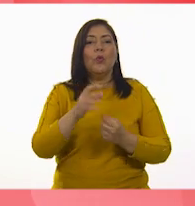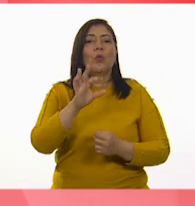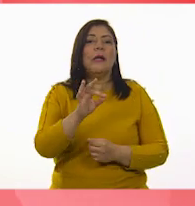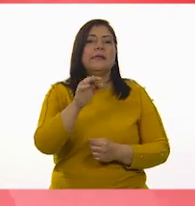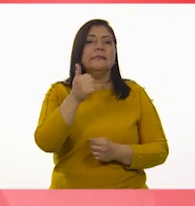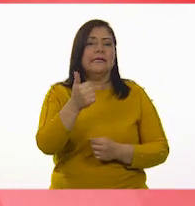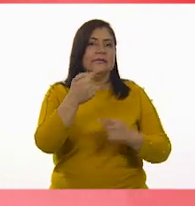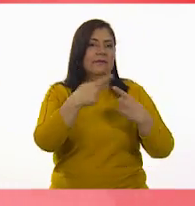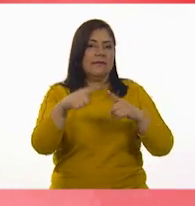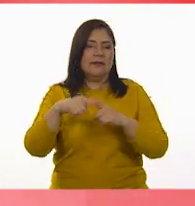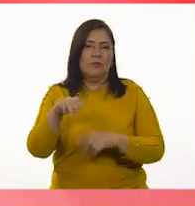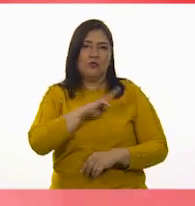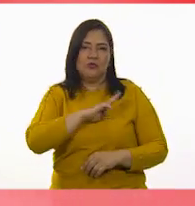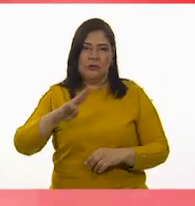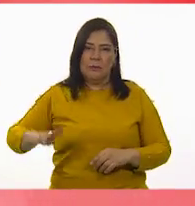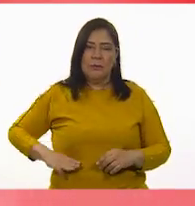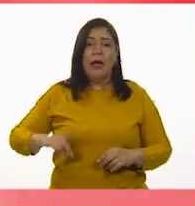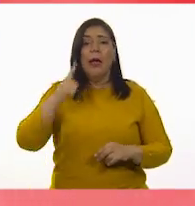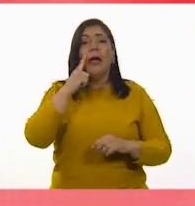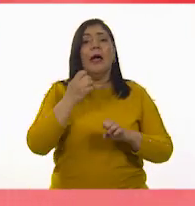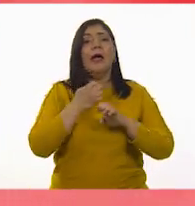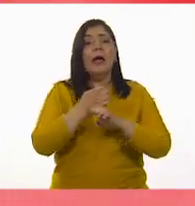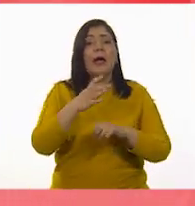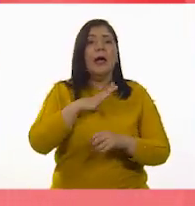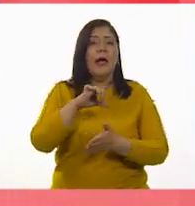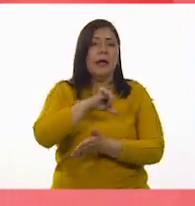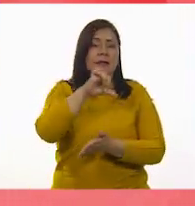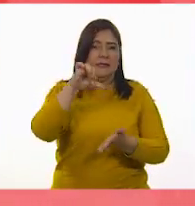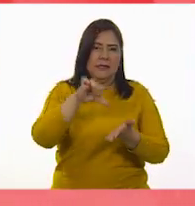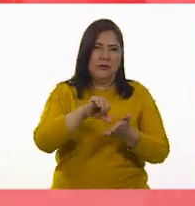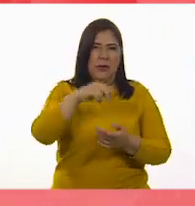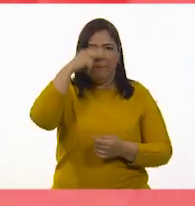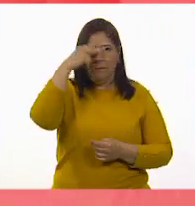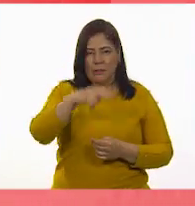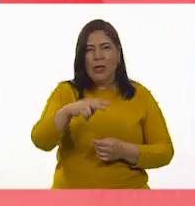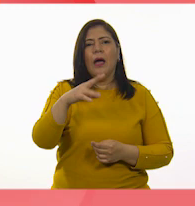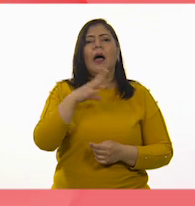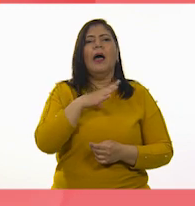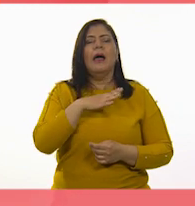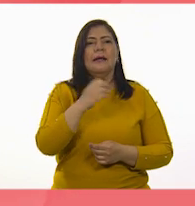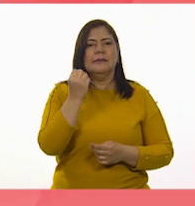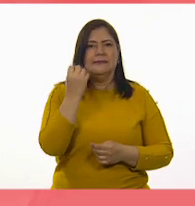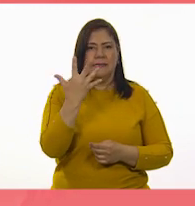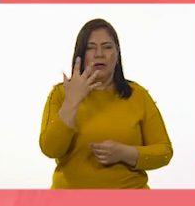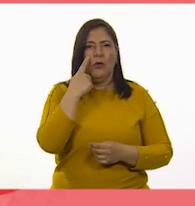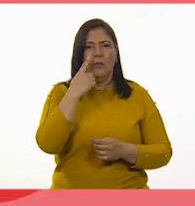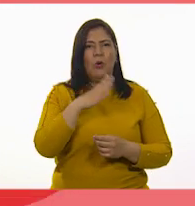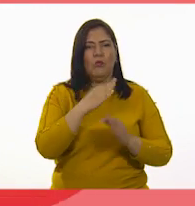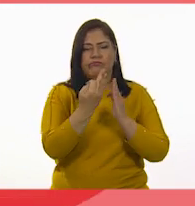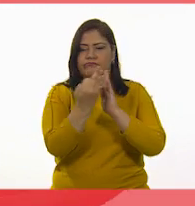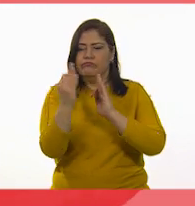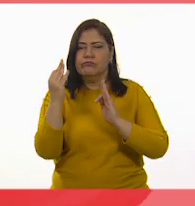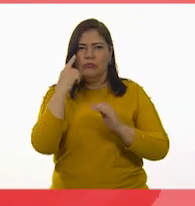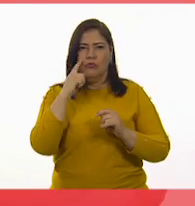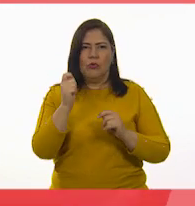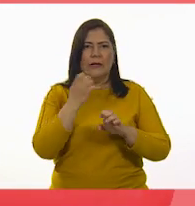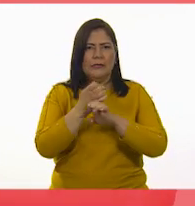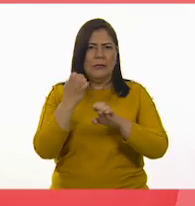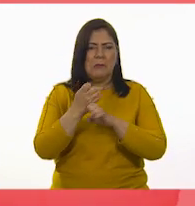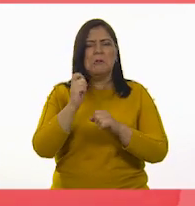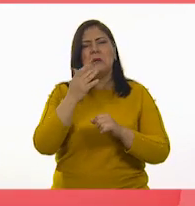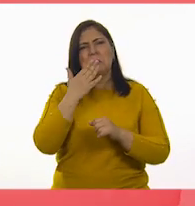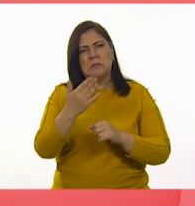maravillosos municipios. Nuestro estado se encuentra en el centro de México y tenemos 5 estados vecinos con los que nos llevamos a todo